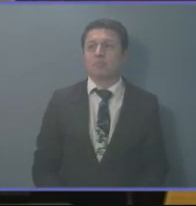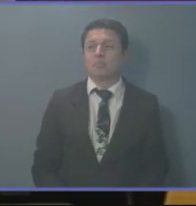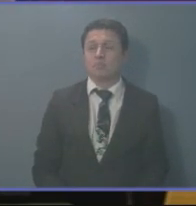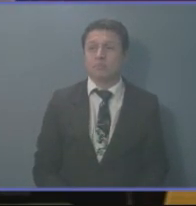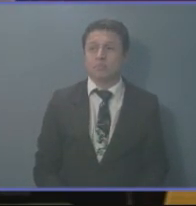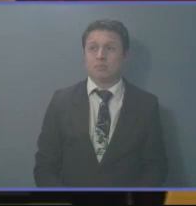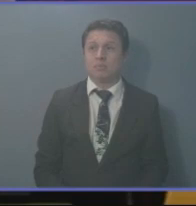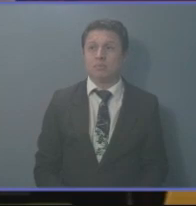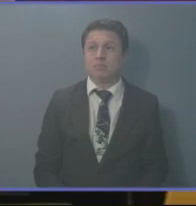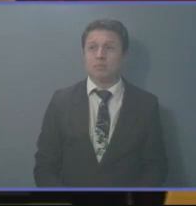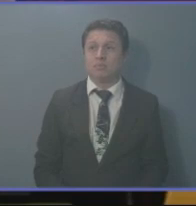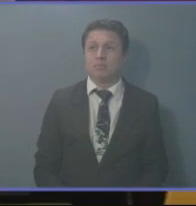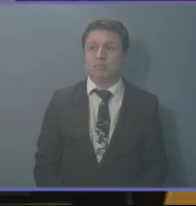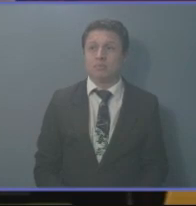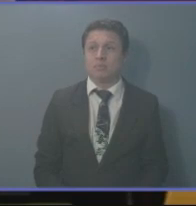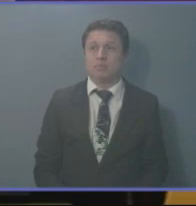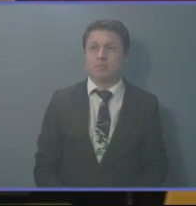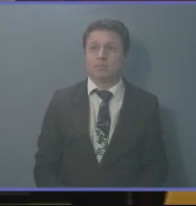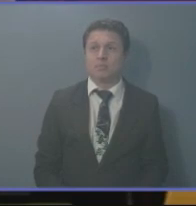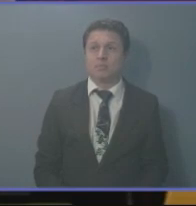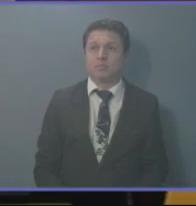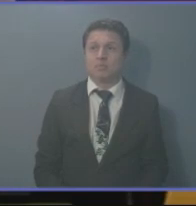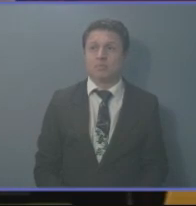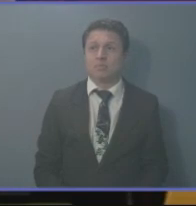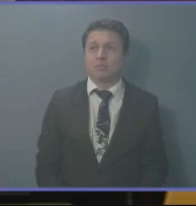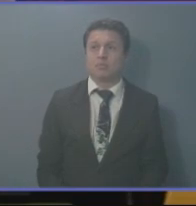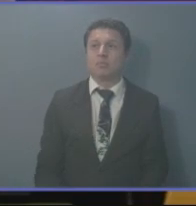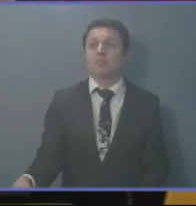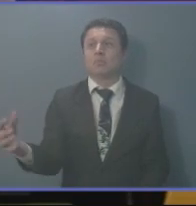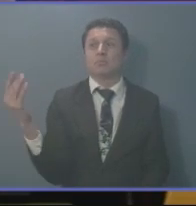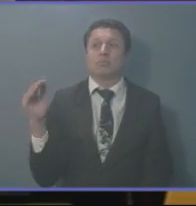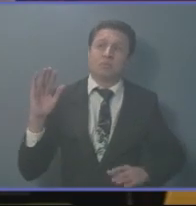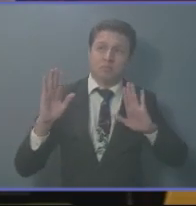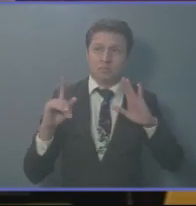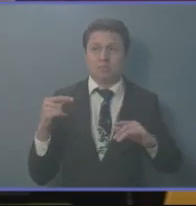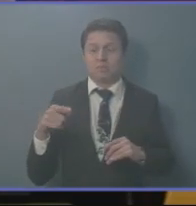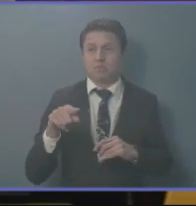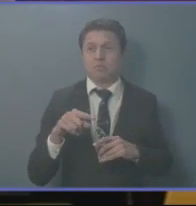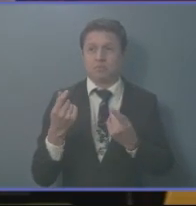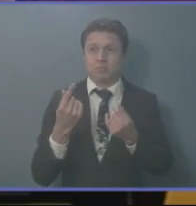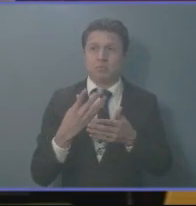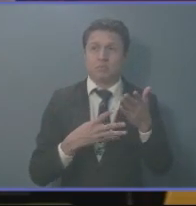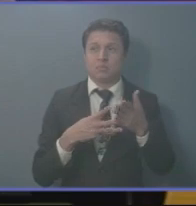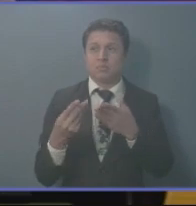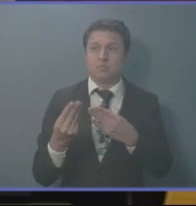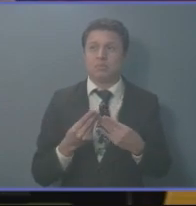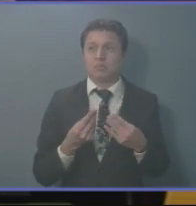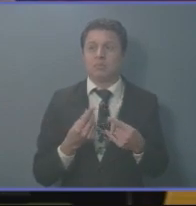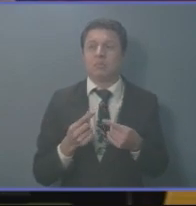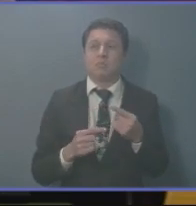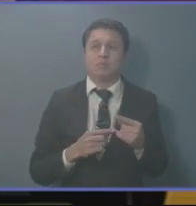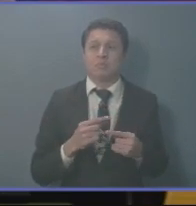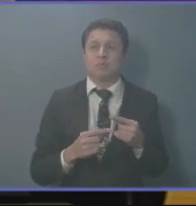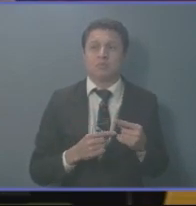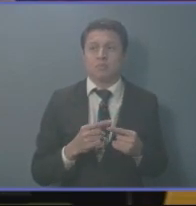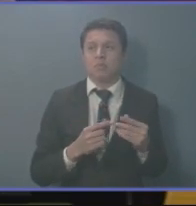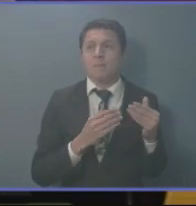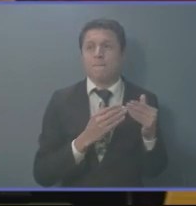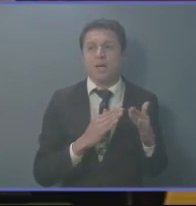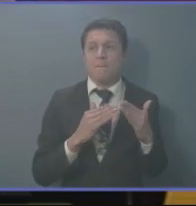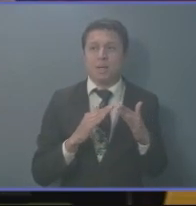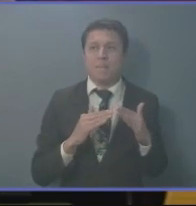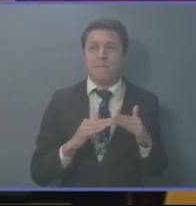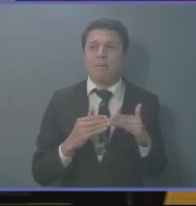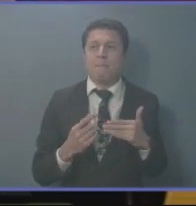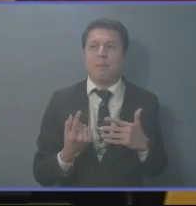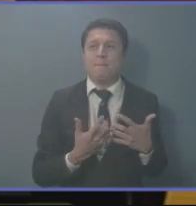empresas. Cuando estos fondos lleguen en su momento, son varios los